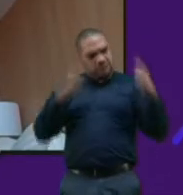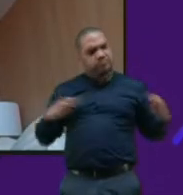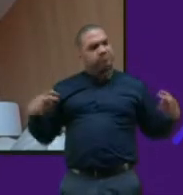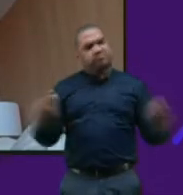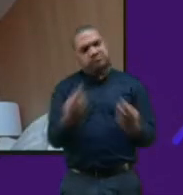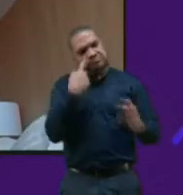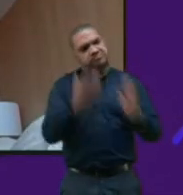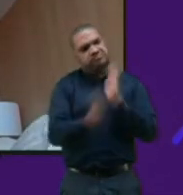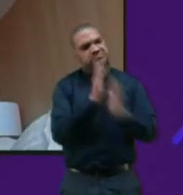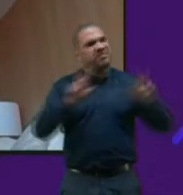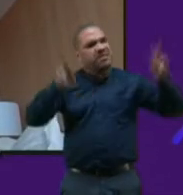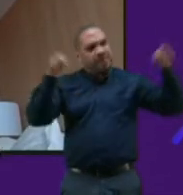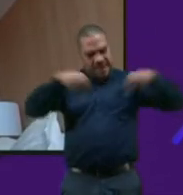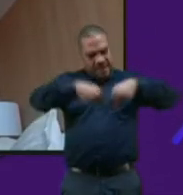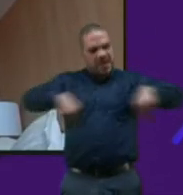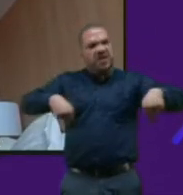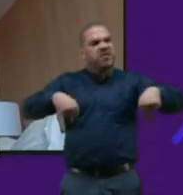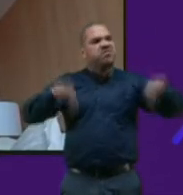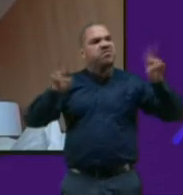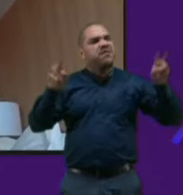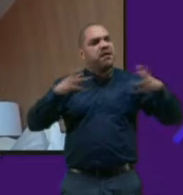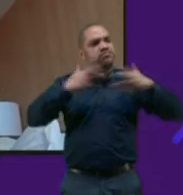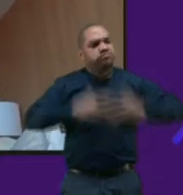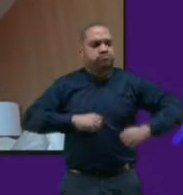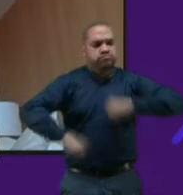género en el emprendimiento digital.